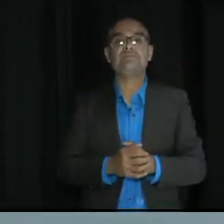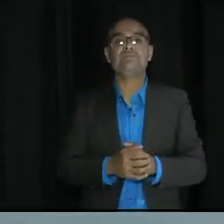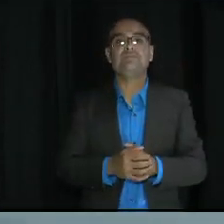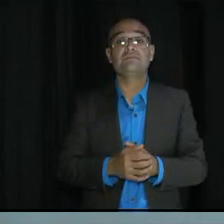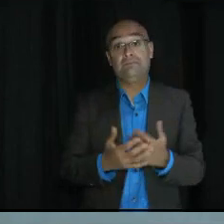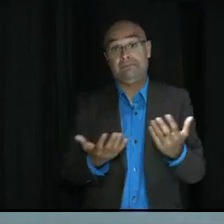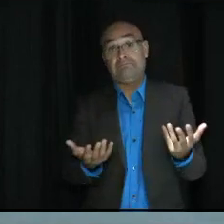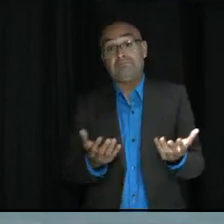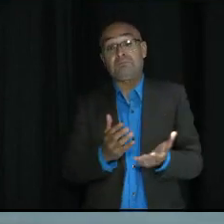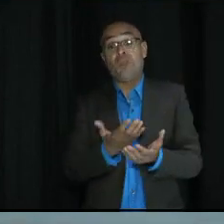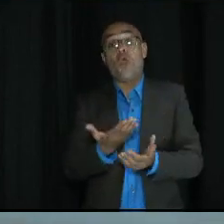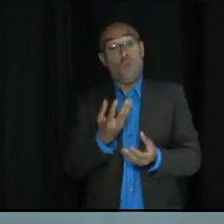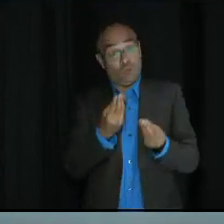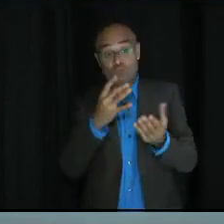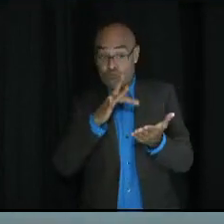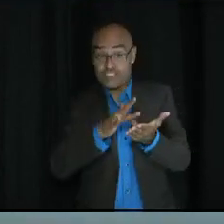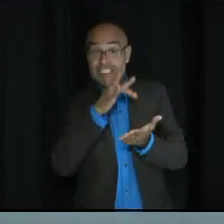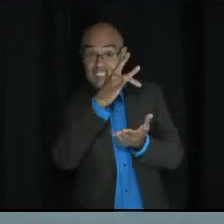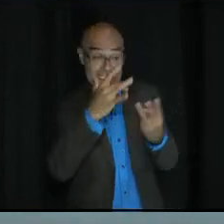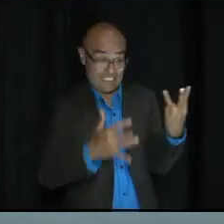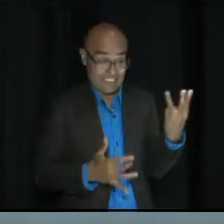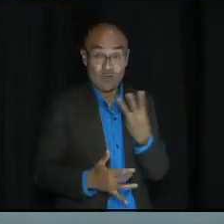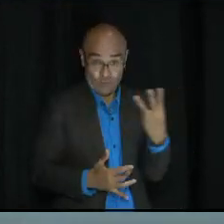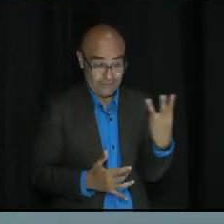Oigan, muchísimas gracias a los tres.